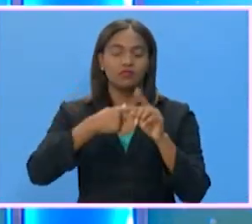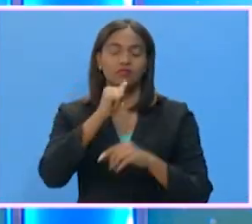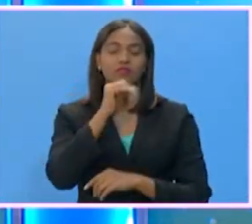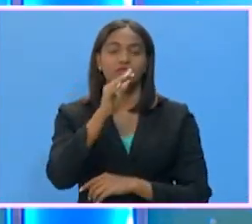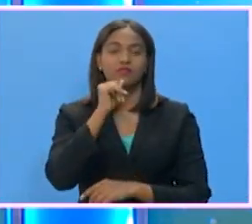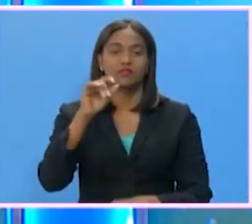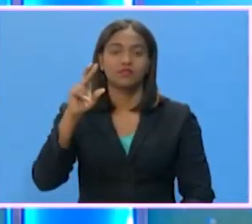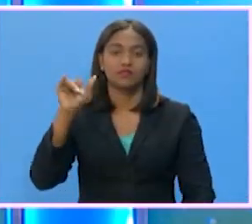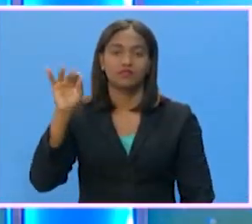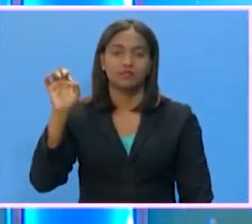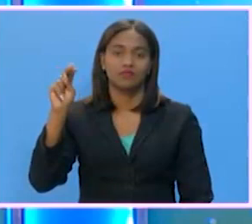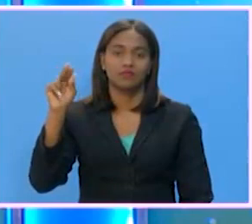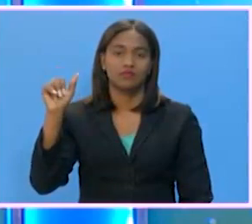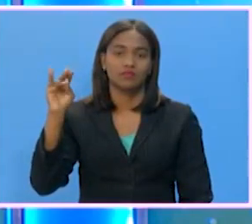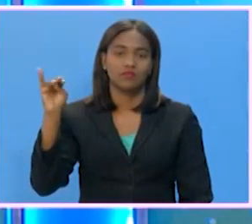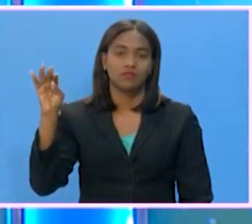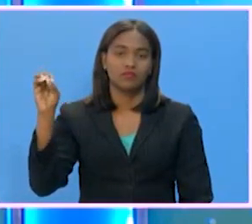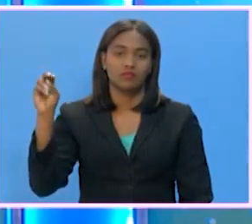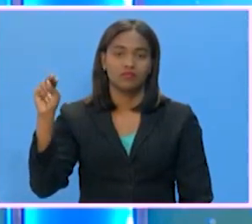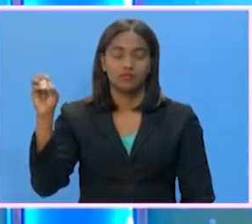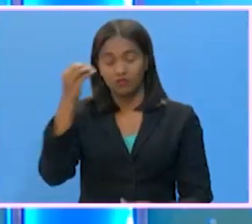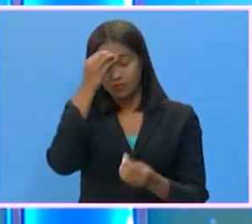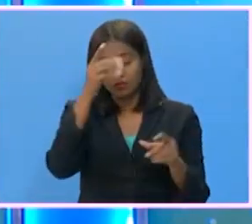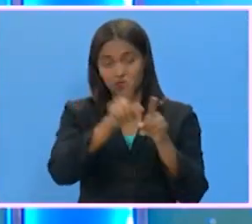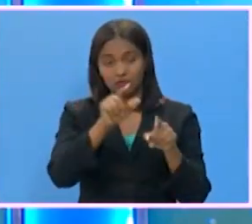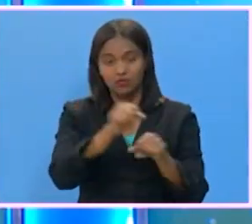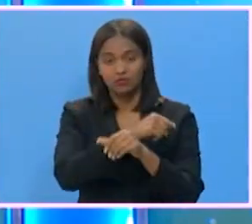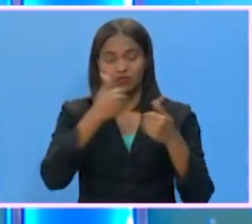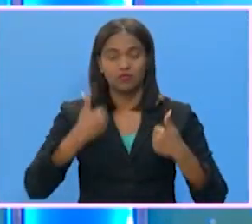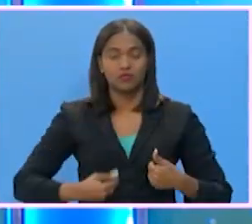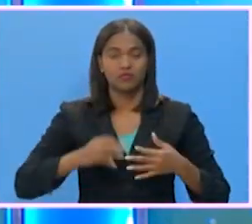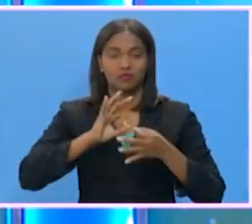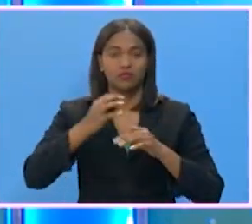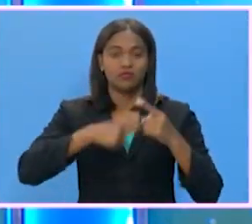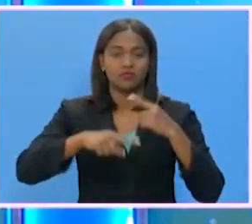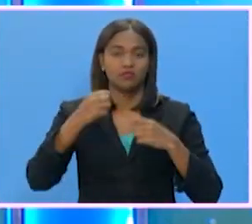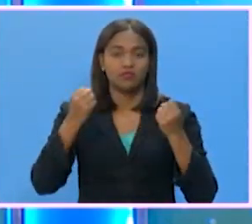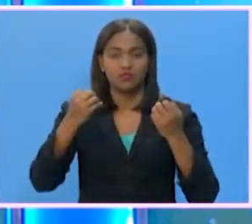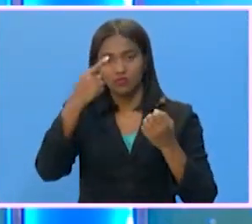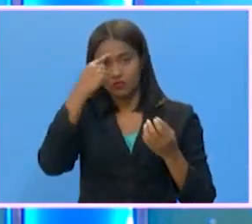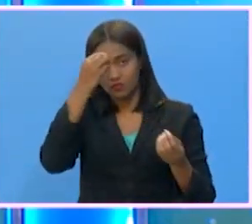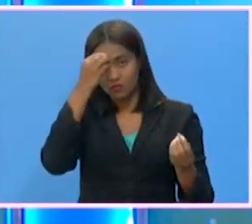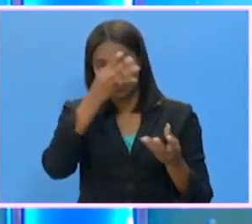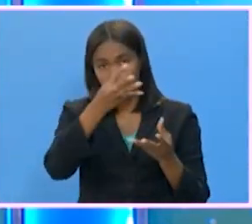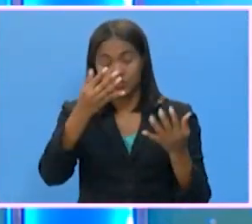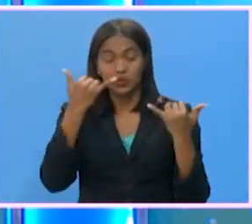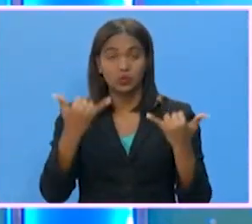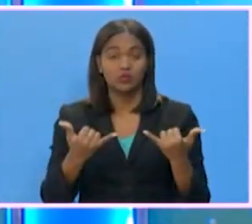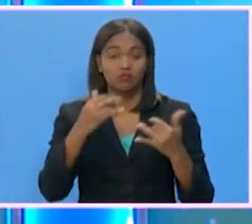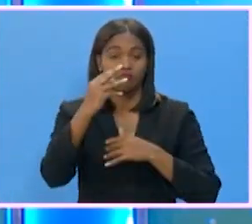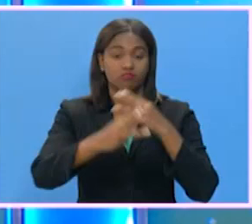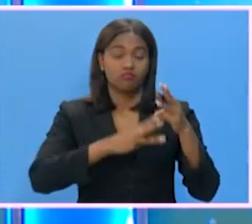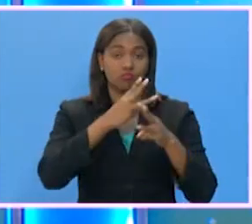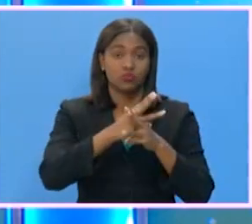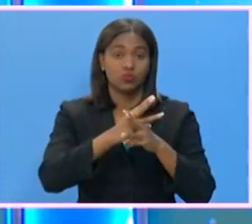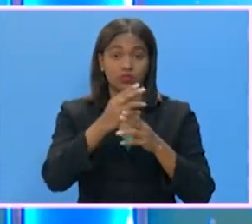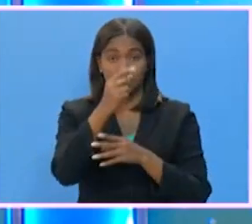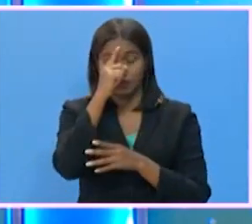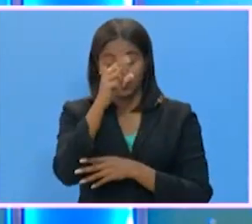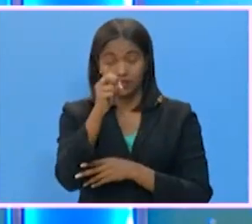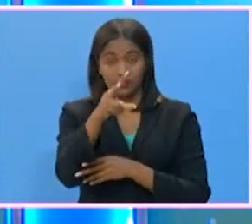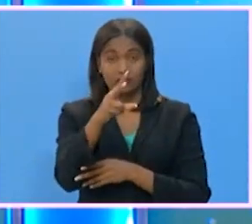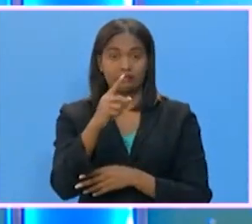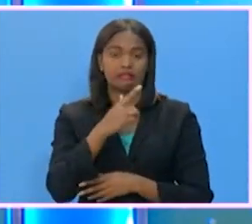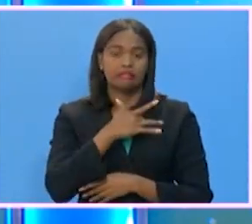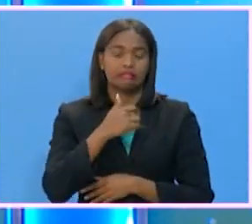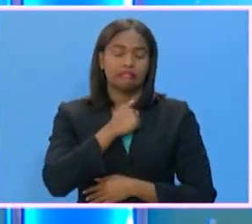mayo. Rafaelina Bisonó les saluda, Zuleima García está con nosotros en lengua de señas. Hoy el mundo de la televisión